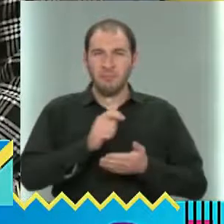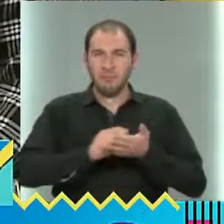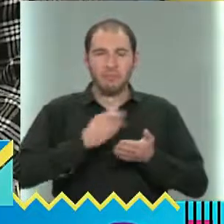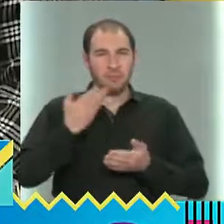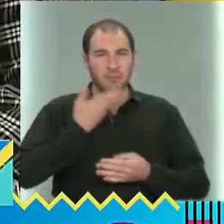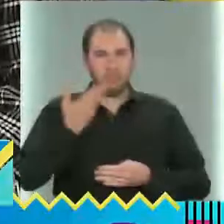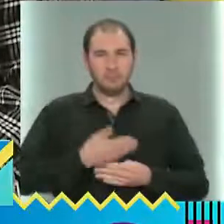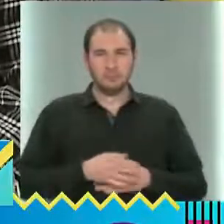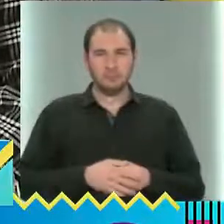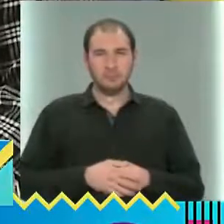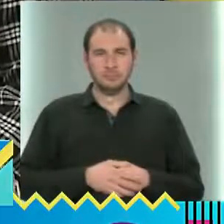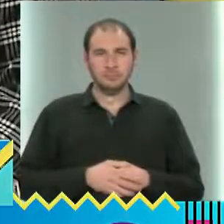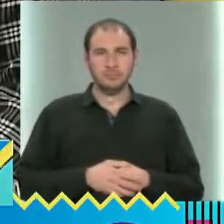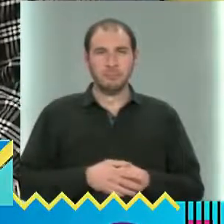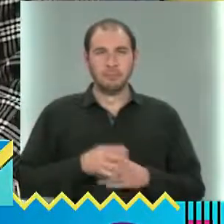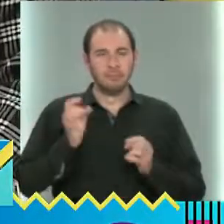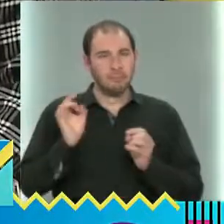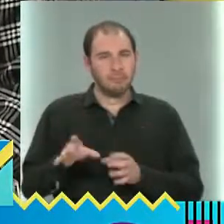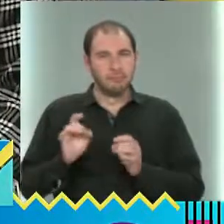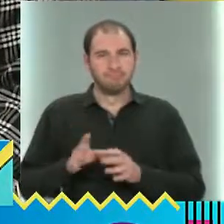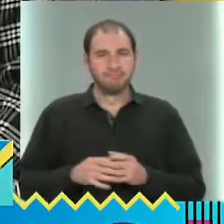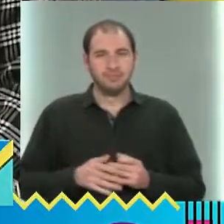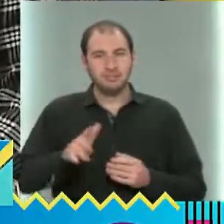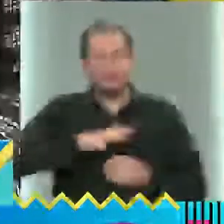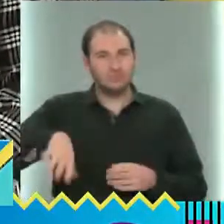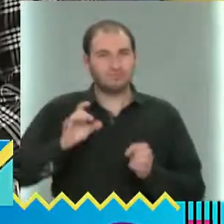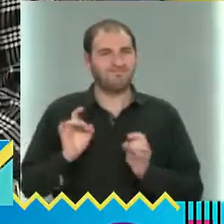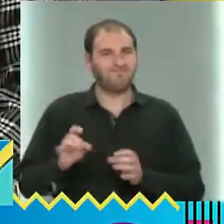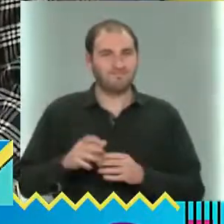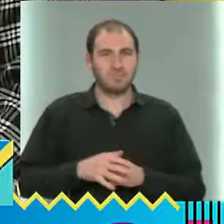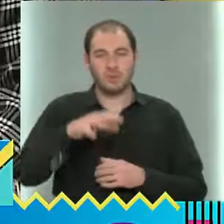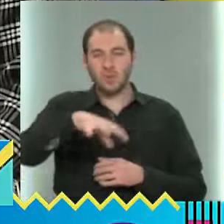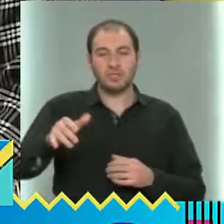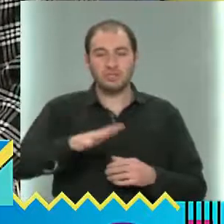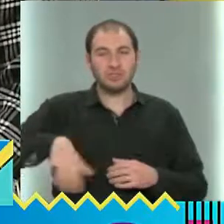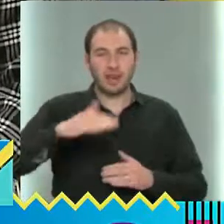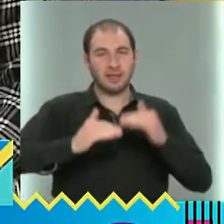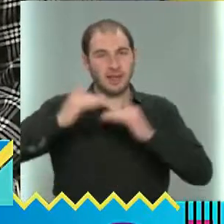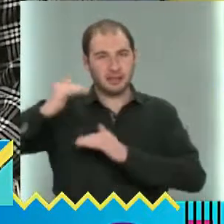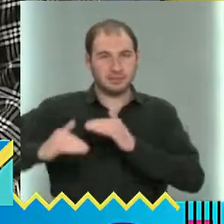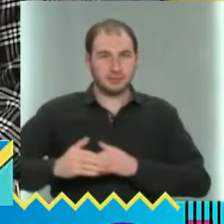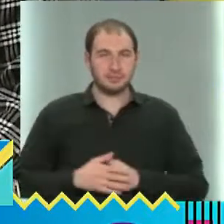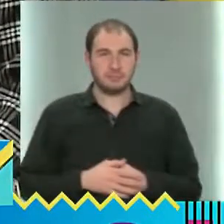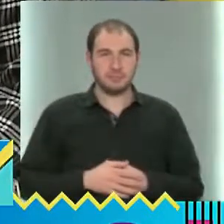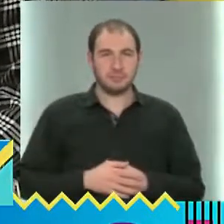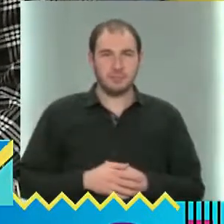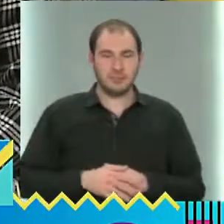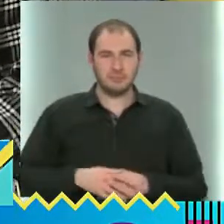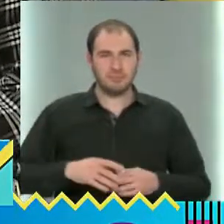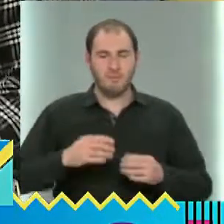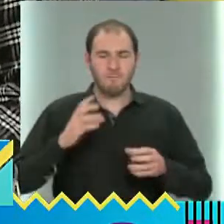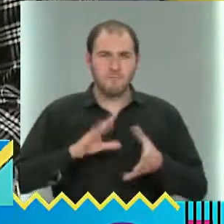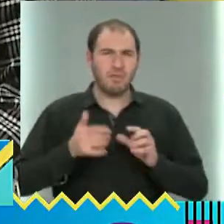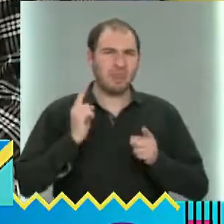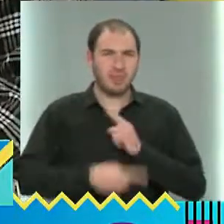novelas, muy crítico de la sociedad, de los sectores sociales, de las clases, muy crudo y bueno,